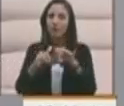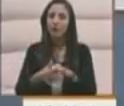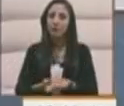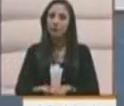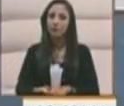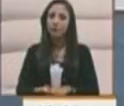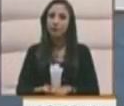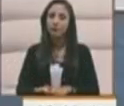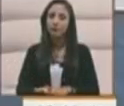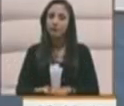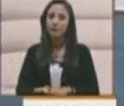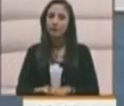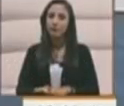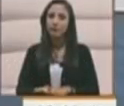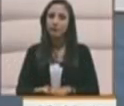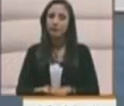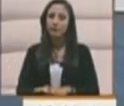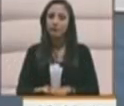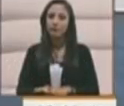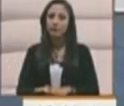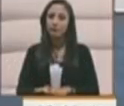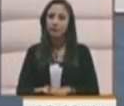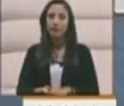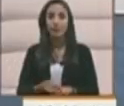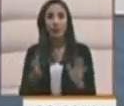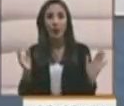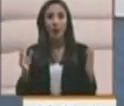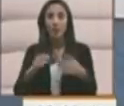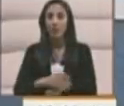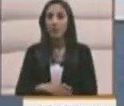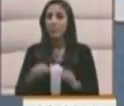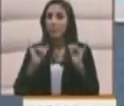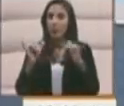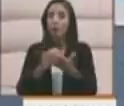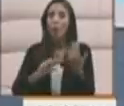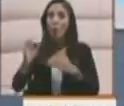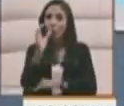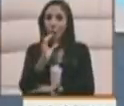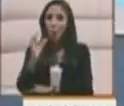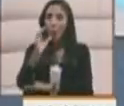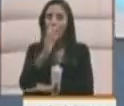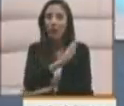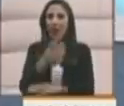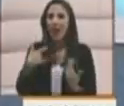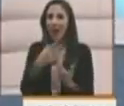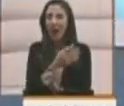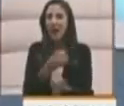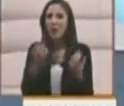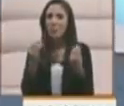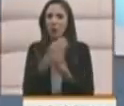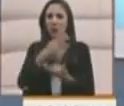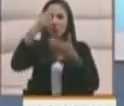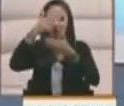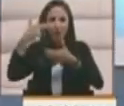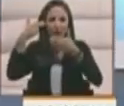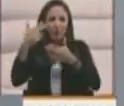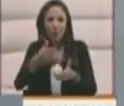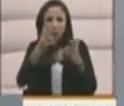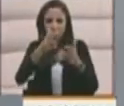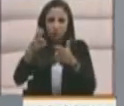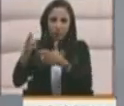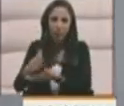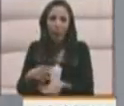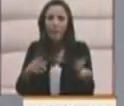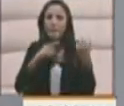No dejemos que desde Bogotá nos importen el terrorismo, las